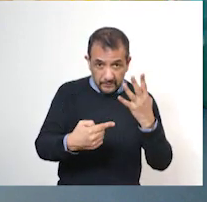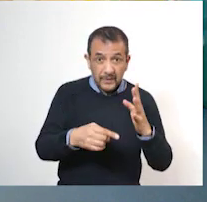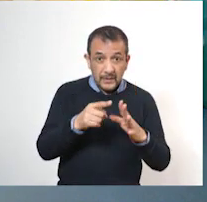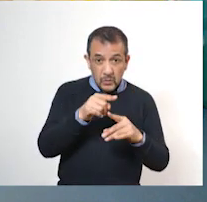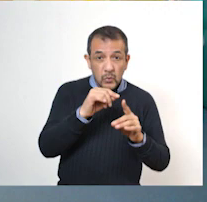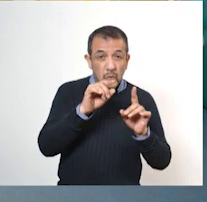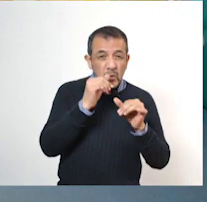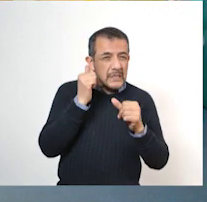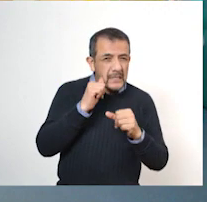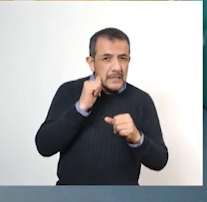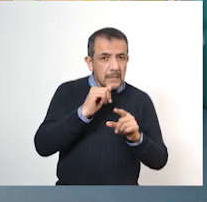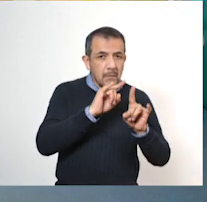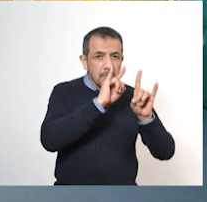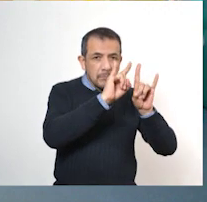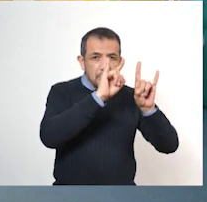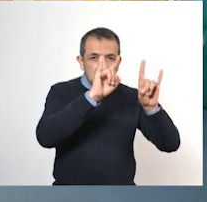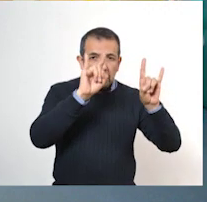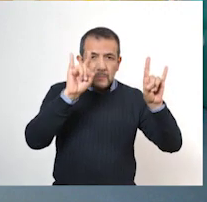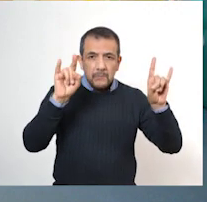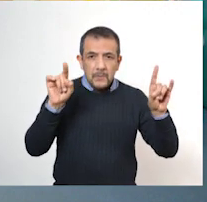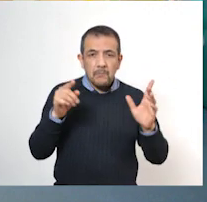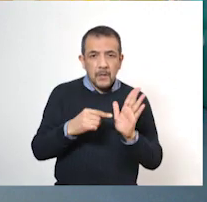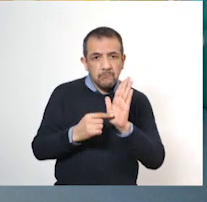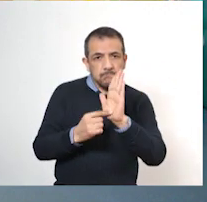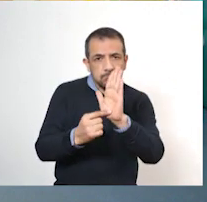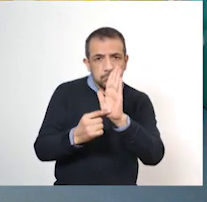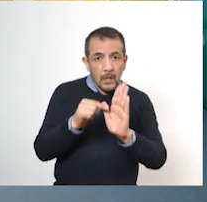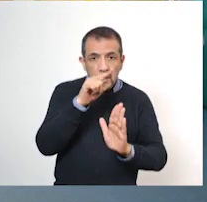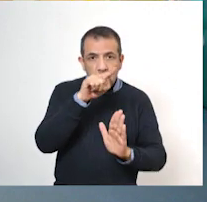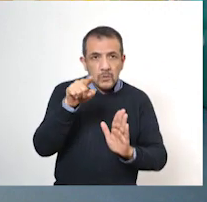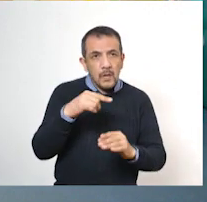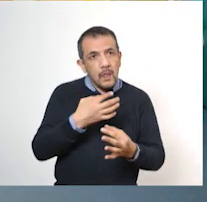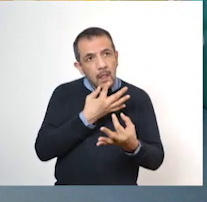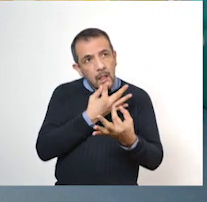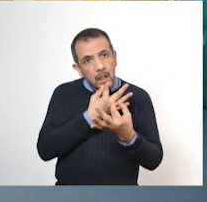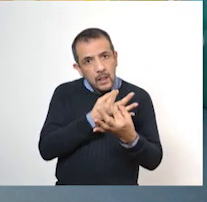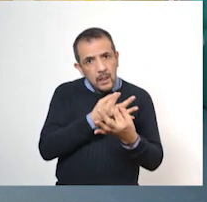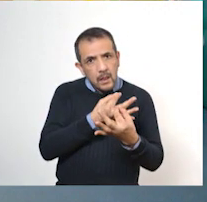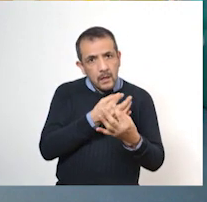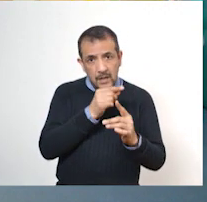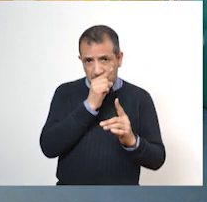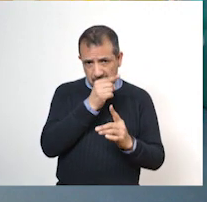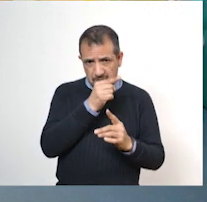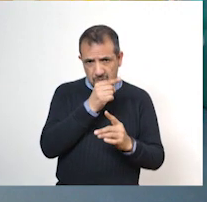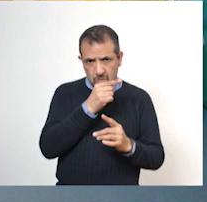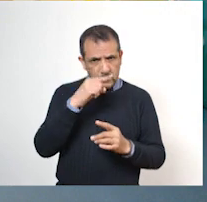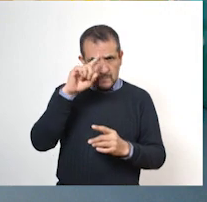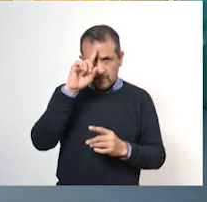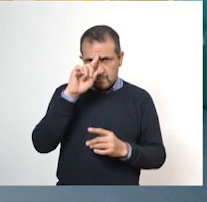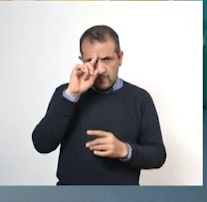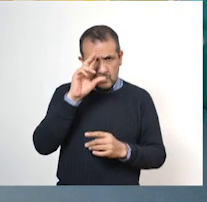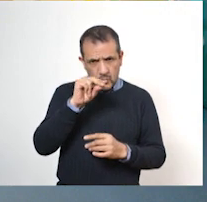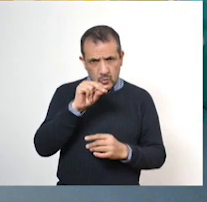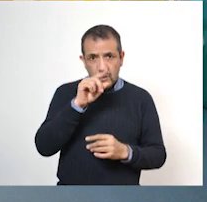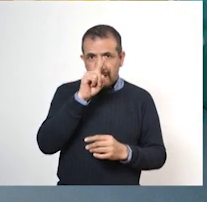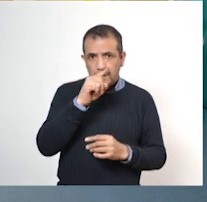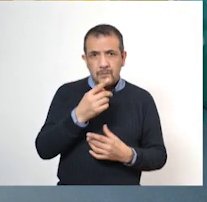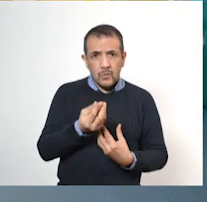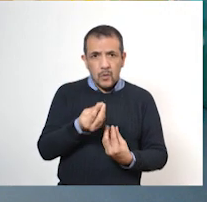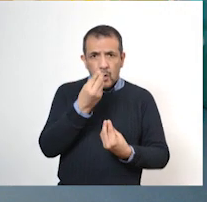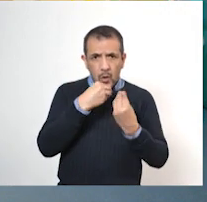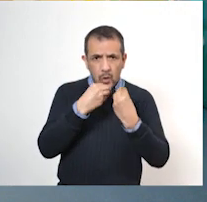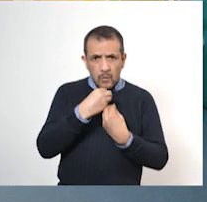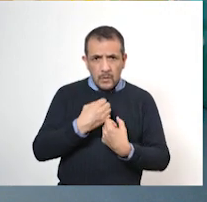publicidad dirigida a ustedes promueve productos no recomendables en términos nutricionales? ¡Sí!